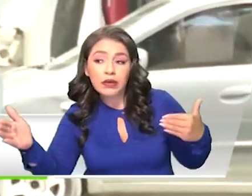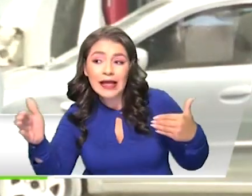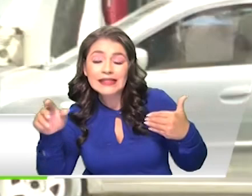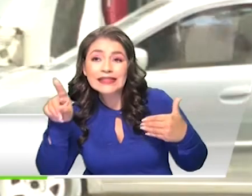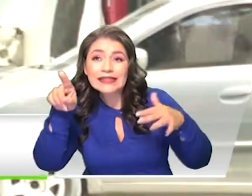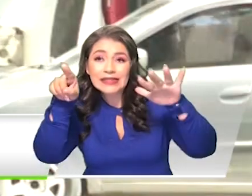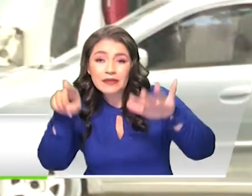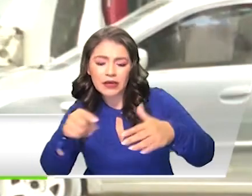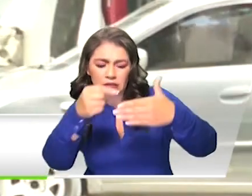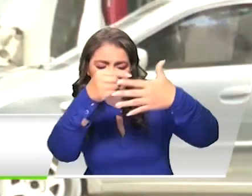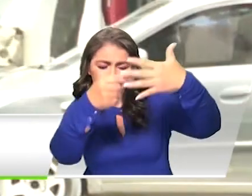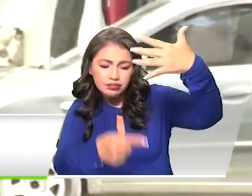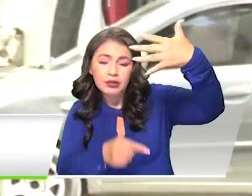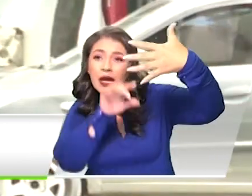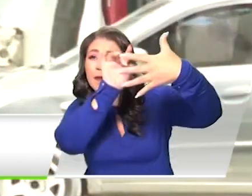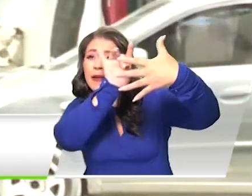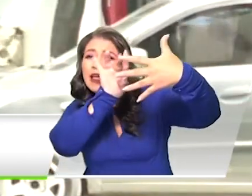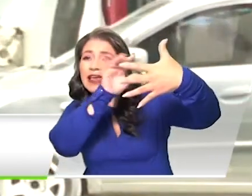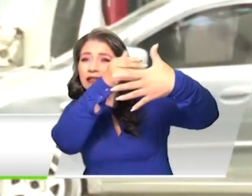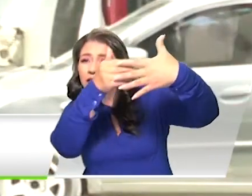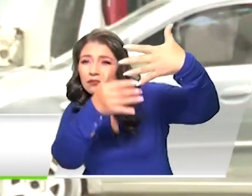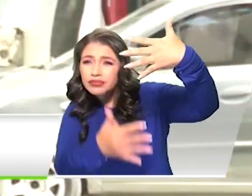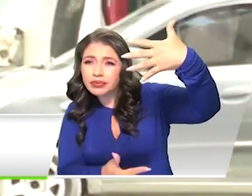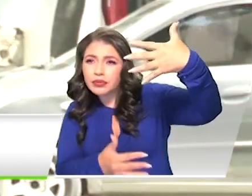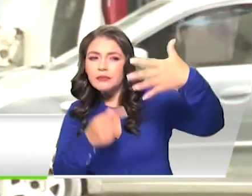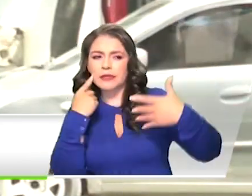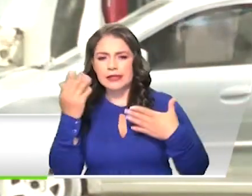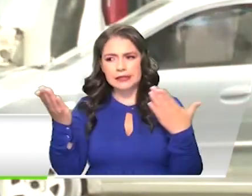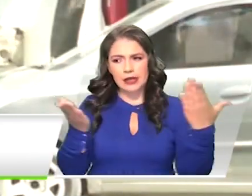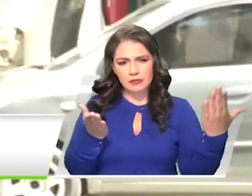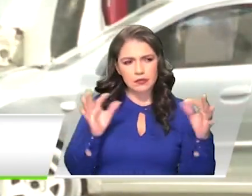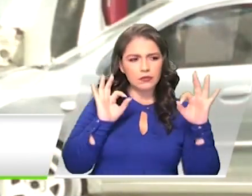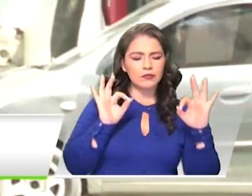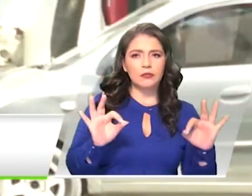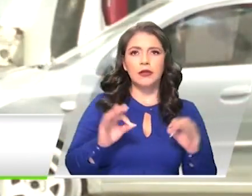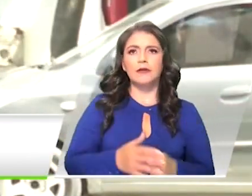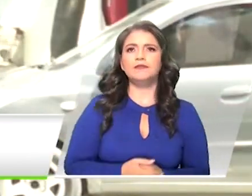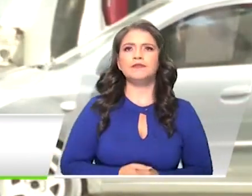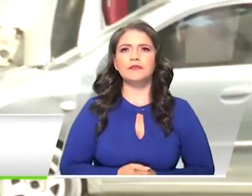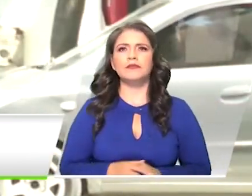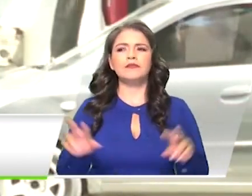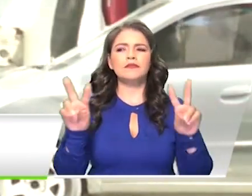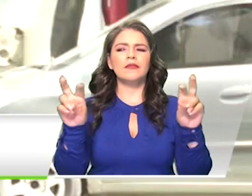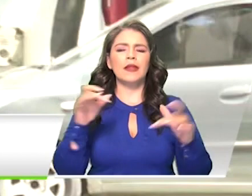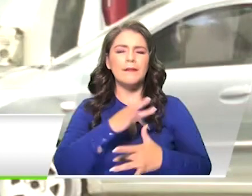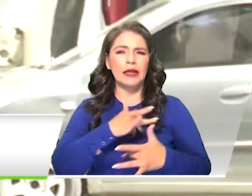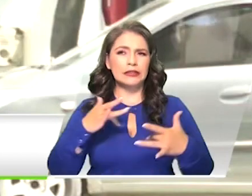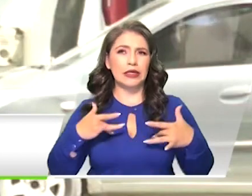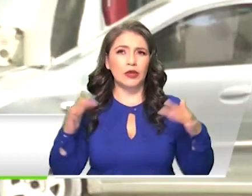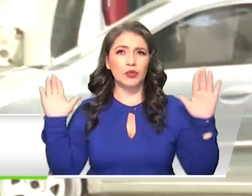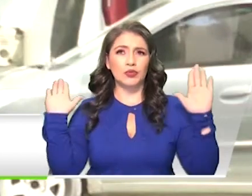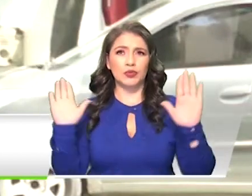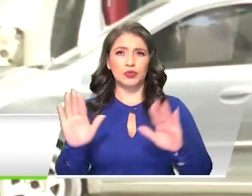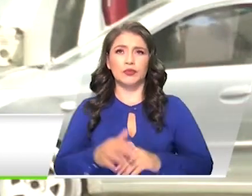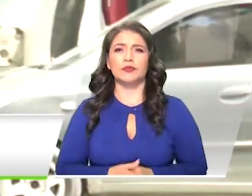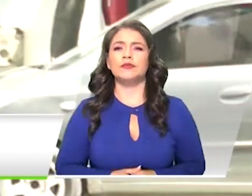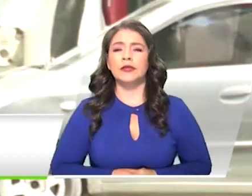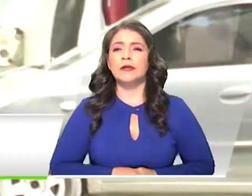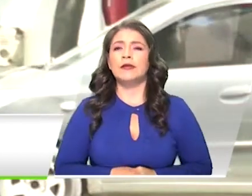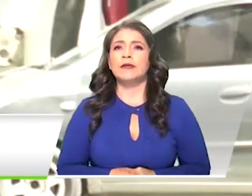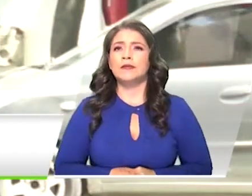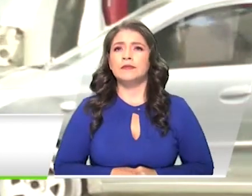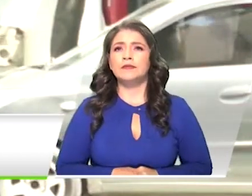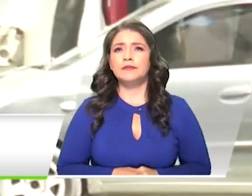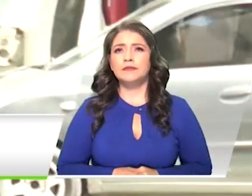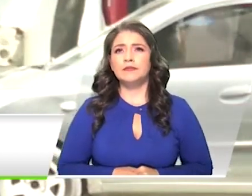servicio y el mantenimiento precisamente de todo el tema de salud de los usuarios. Y es que